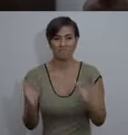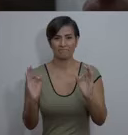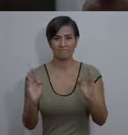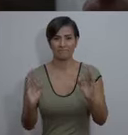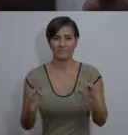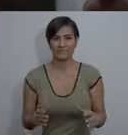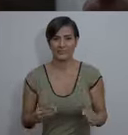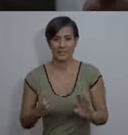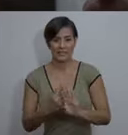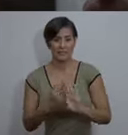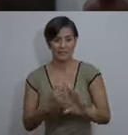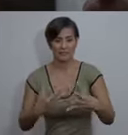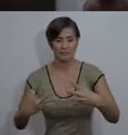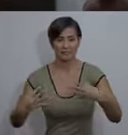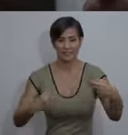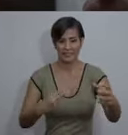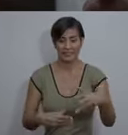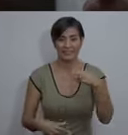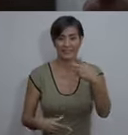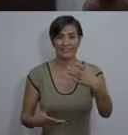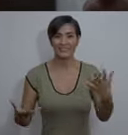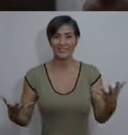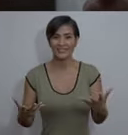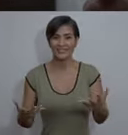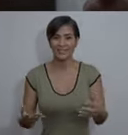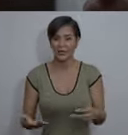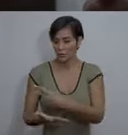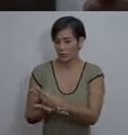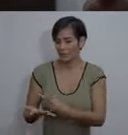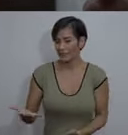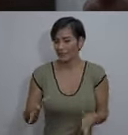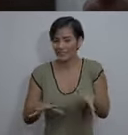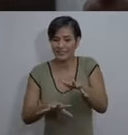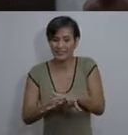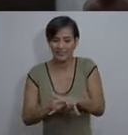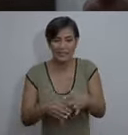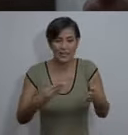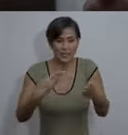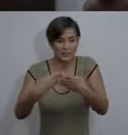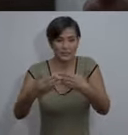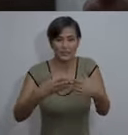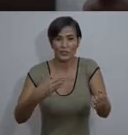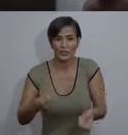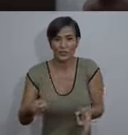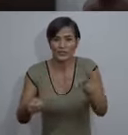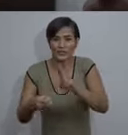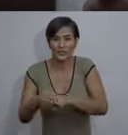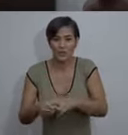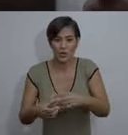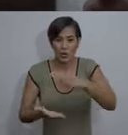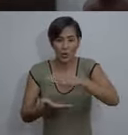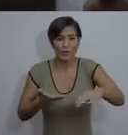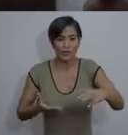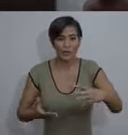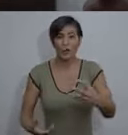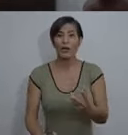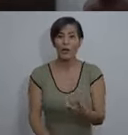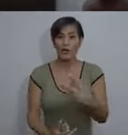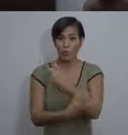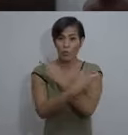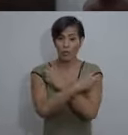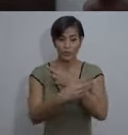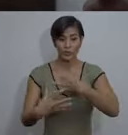la contención del contagio hizo posible ejecutar el plan integral de reconversión hospitalaria comprar un tomógrafo